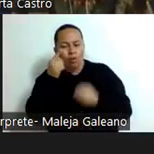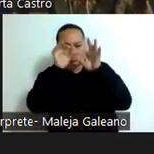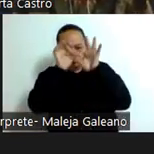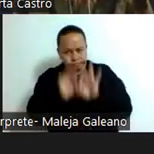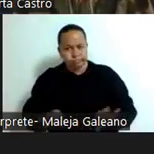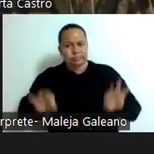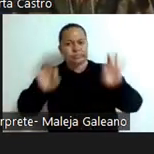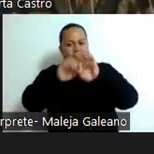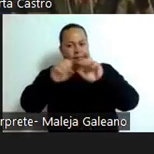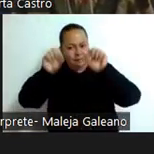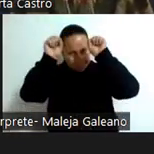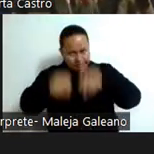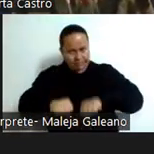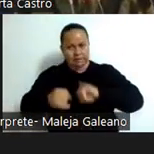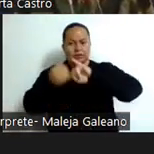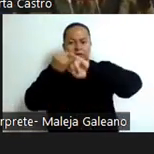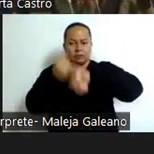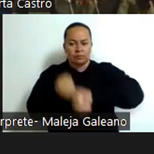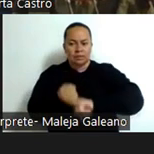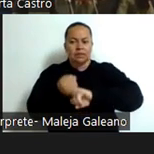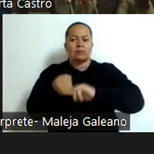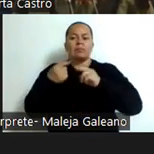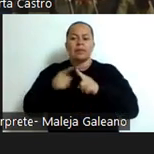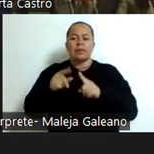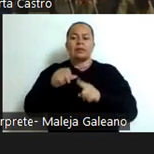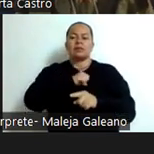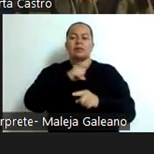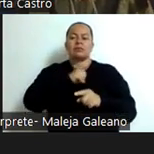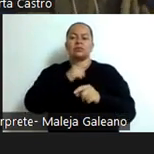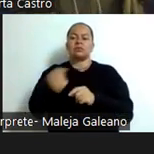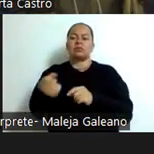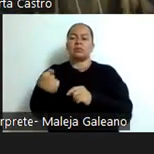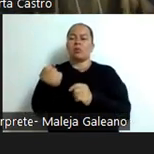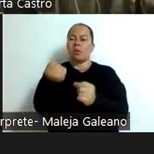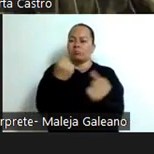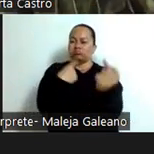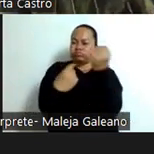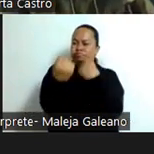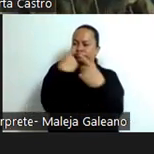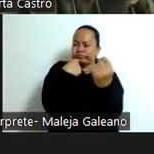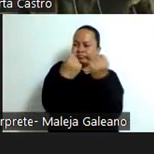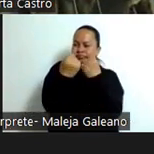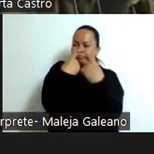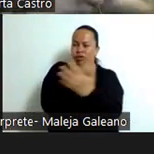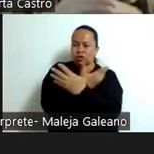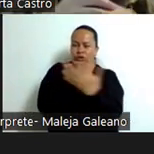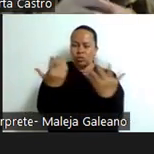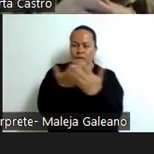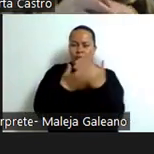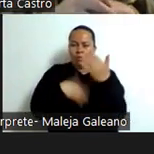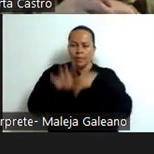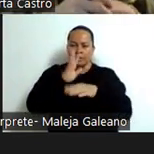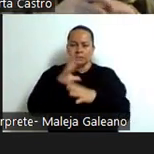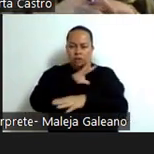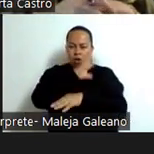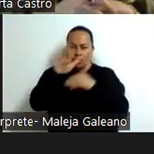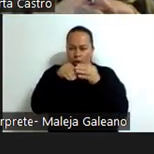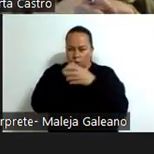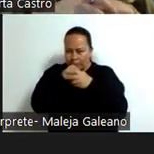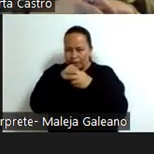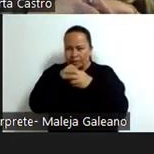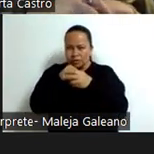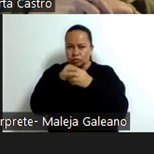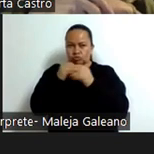interdependencia pero creo que tenemos que cuestionarnos un poco más como esta supuesta neutralidad de el principio de solidaridad y creo que